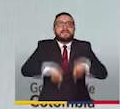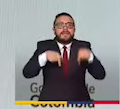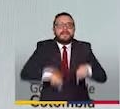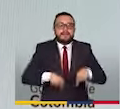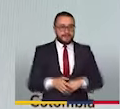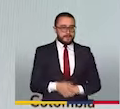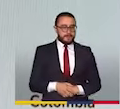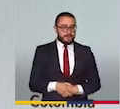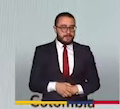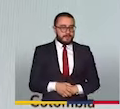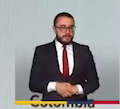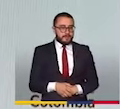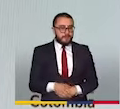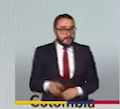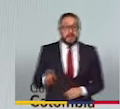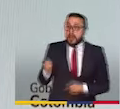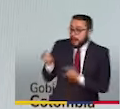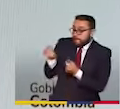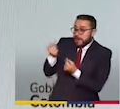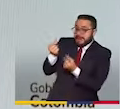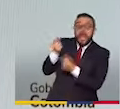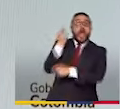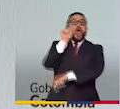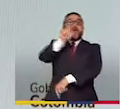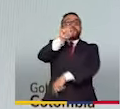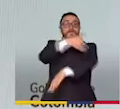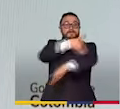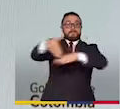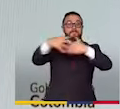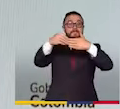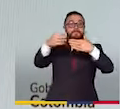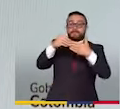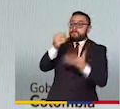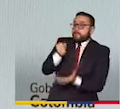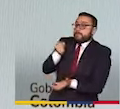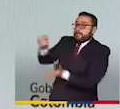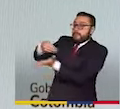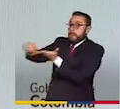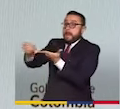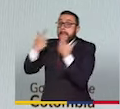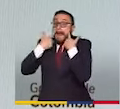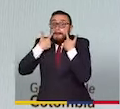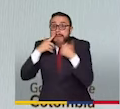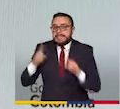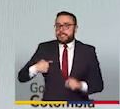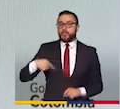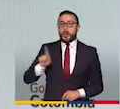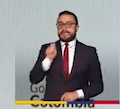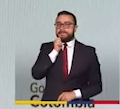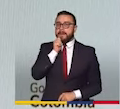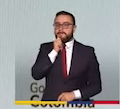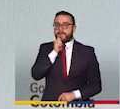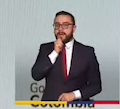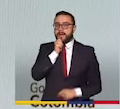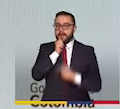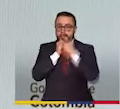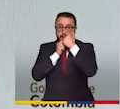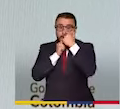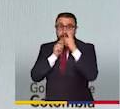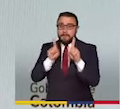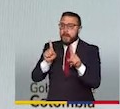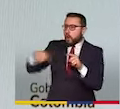Con esa plata compraron esos 11 millones de dólares. Y parece que no era la mafia. Era más importante el